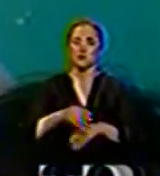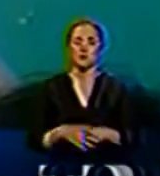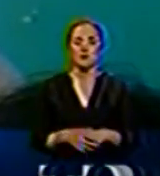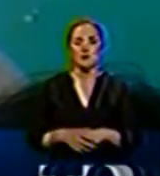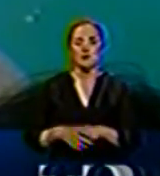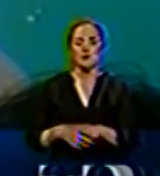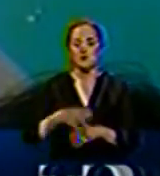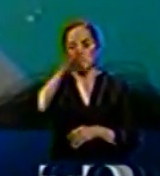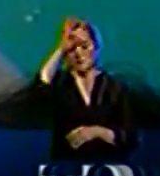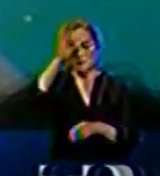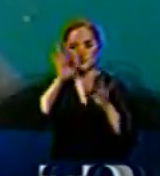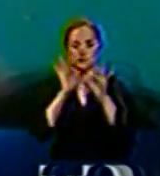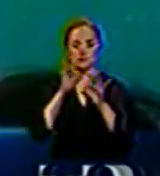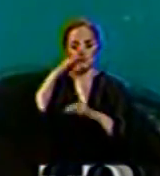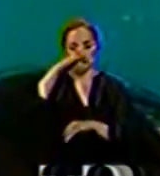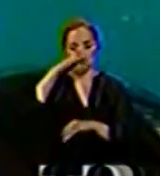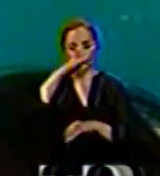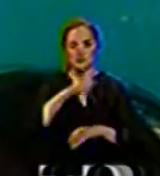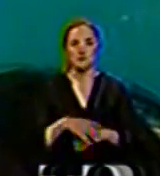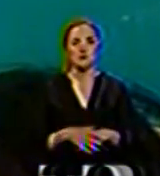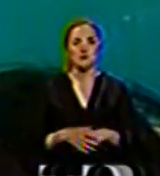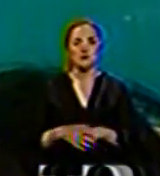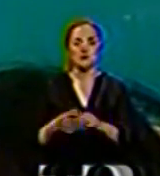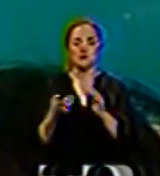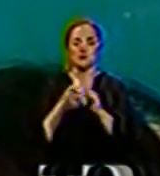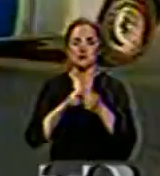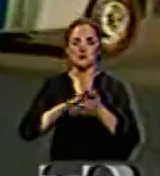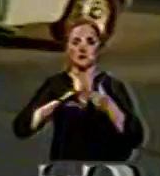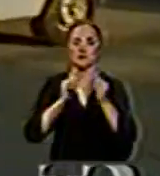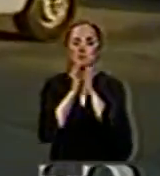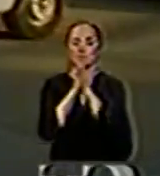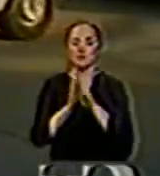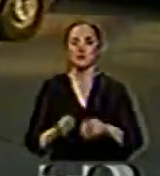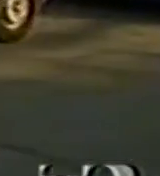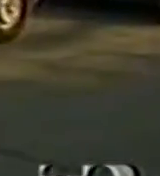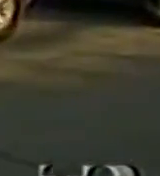hospital es muy bueno para los niños, que resuelvan el problema, por favor. Luisa María Heredia, 24 horas.